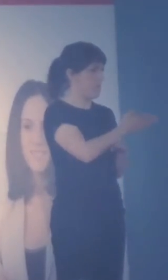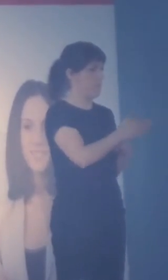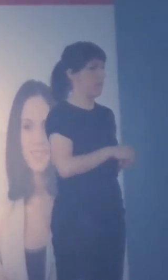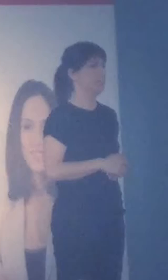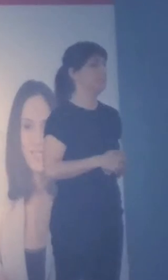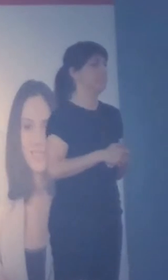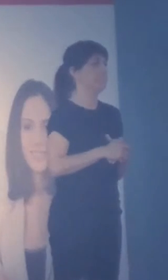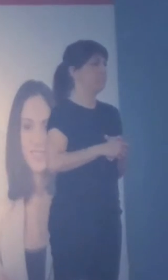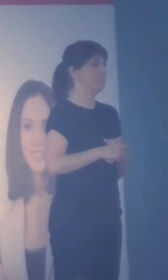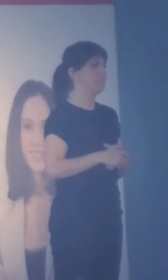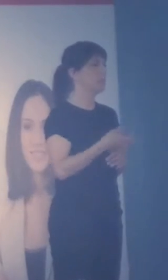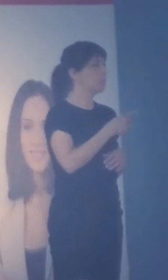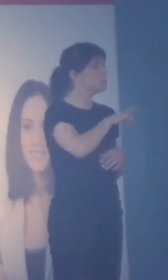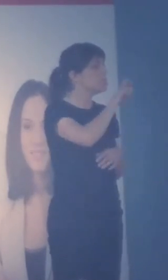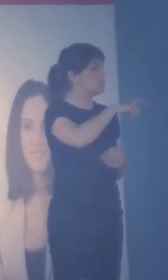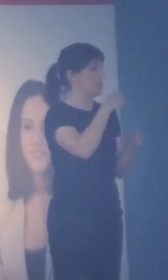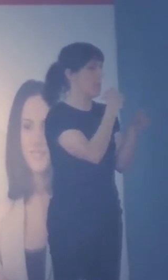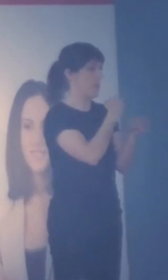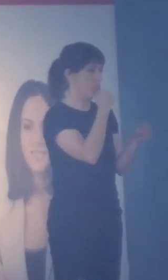Los proletarios.